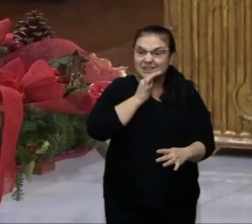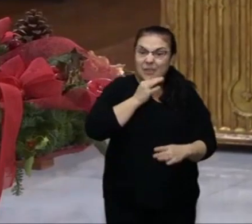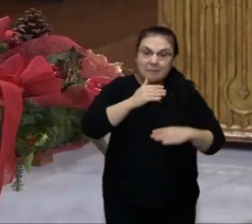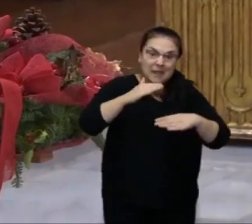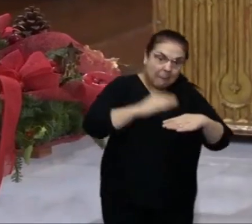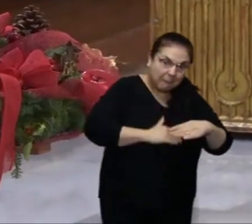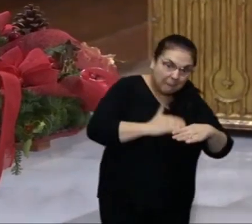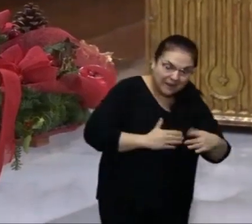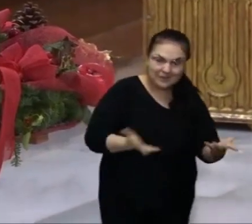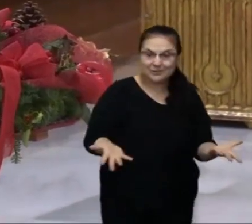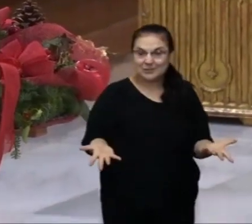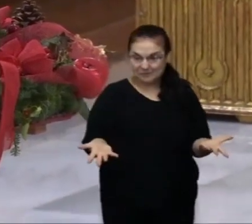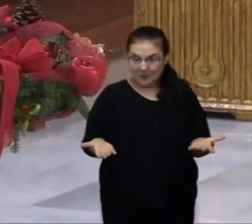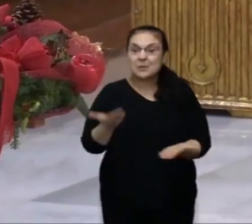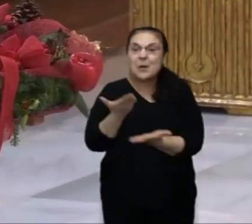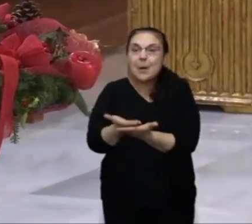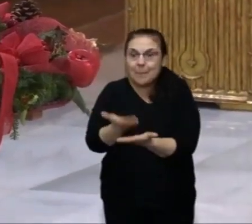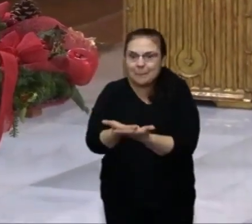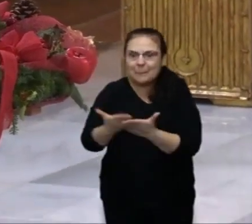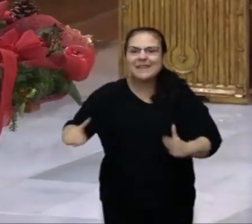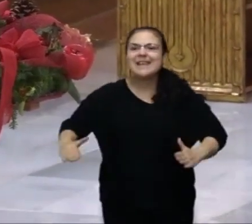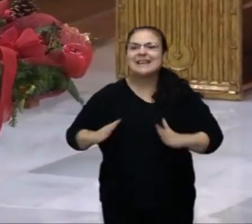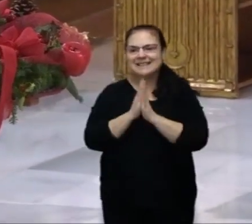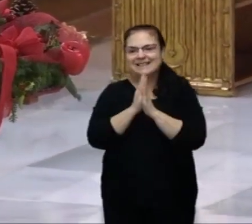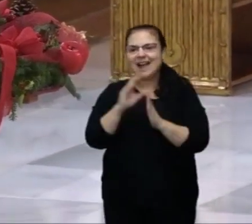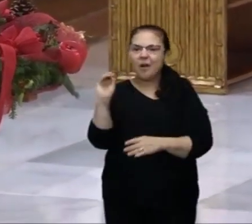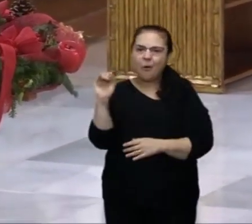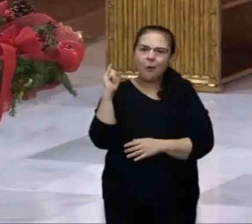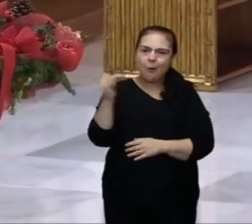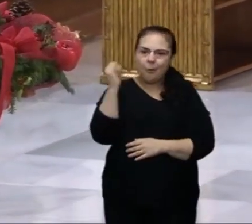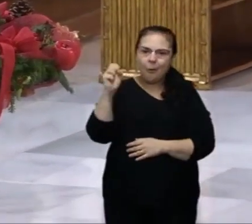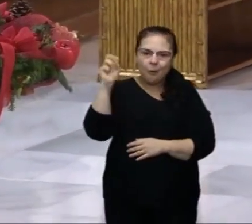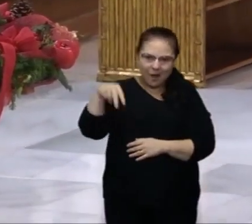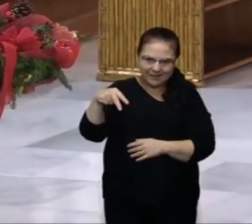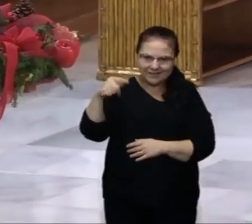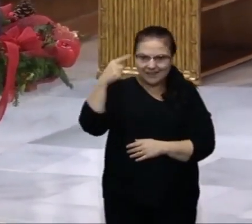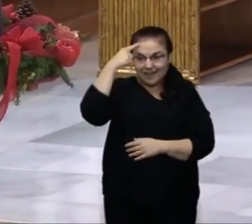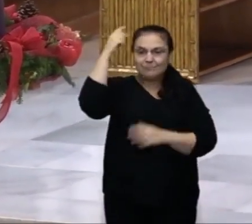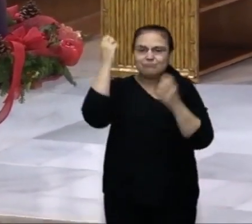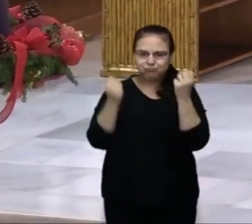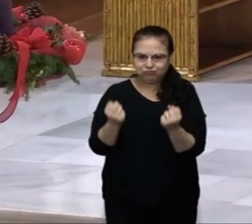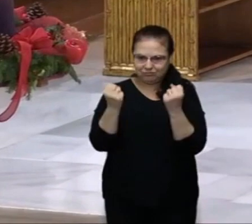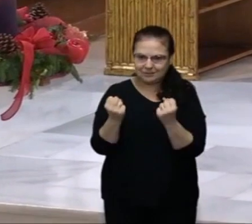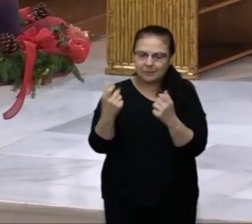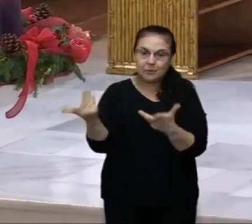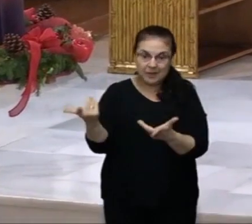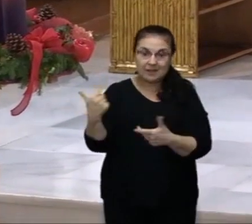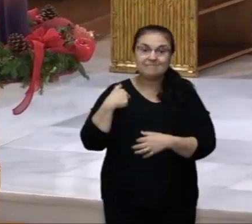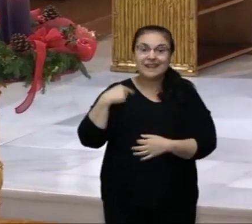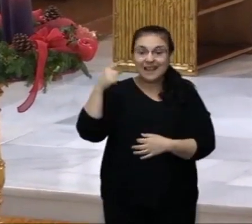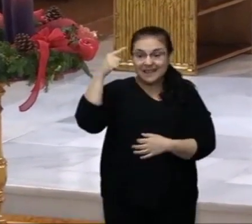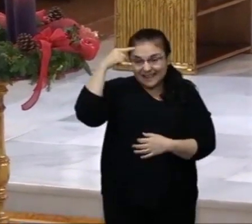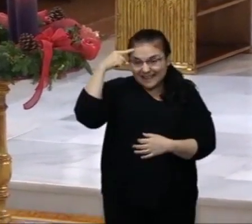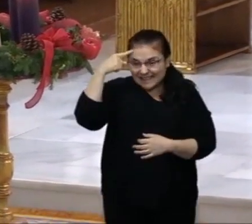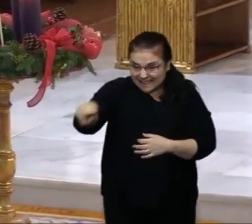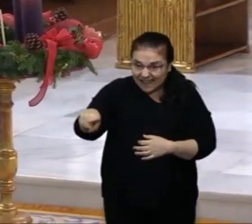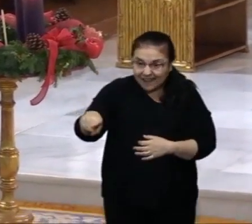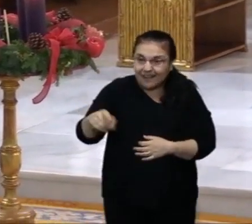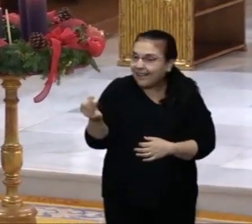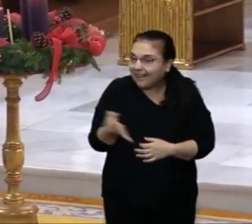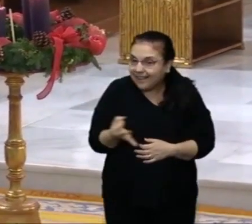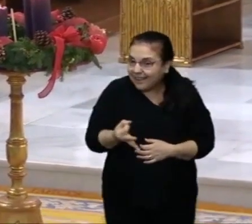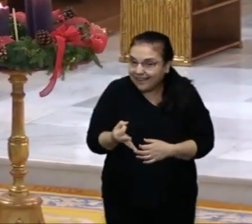falta sabiduría. Pídesela a San Juan de la Cruz, que tenía mucha porque sabía lo que era ser nada.